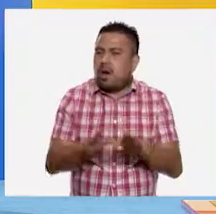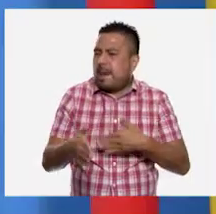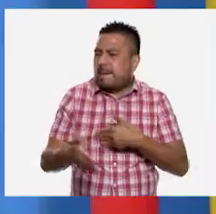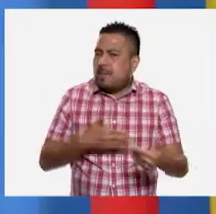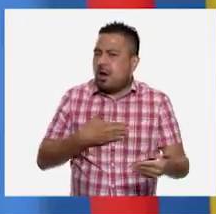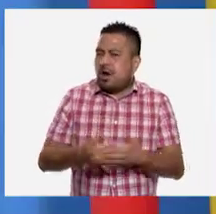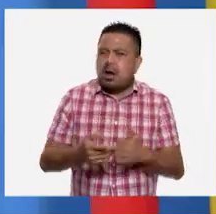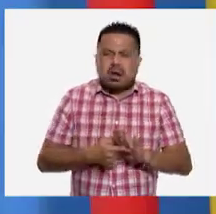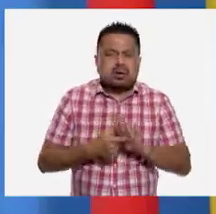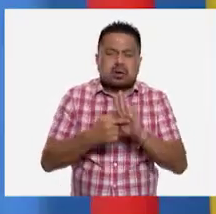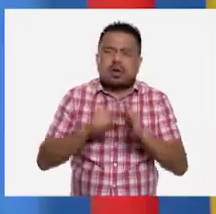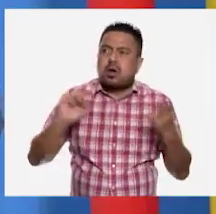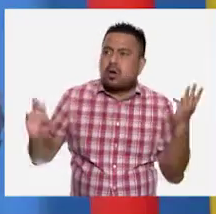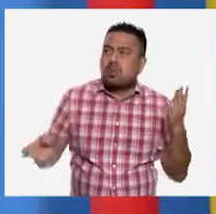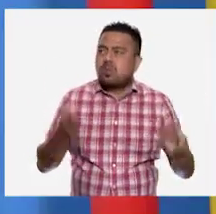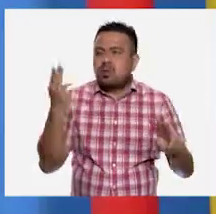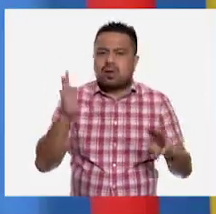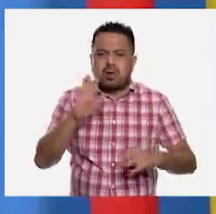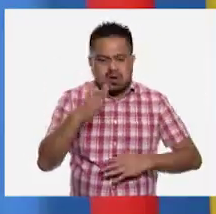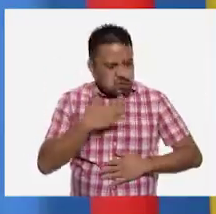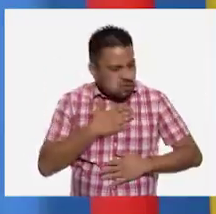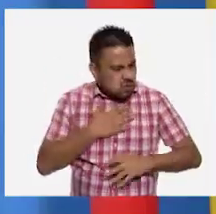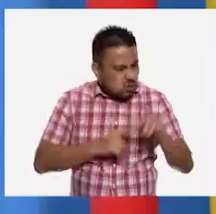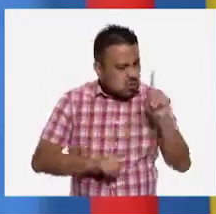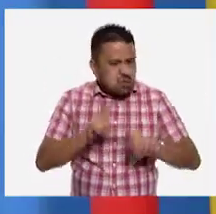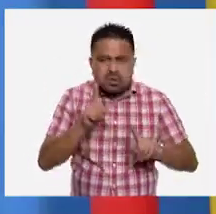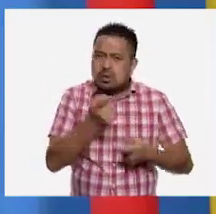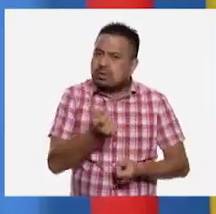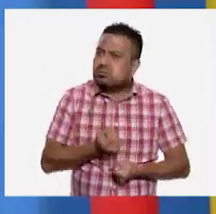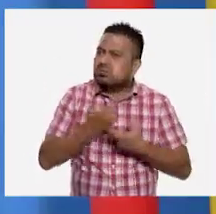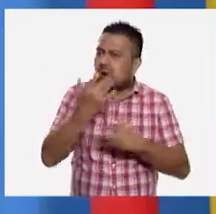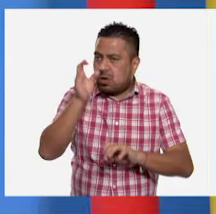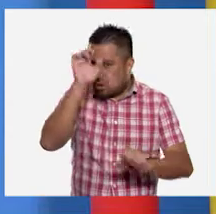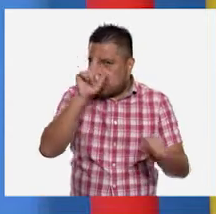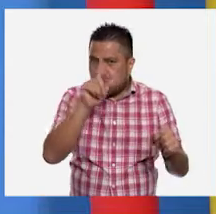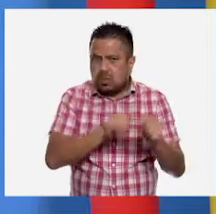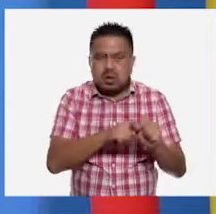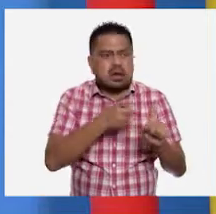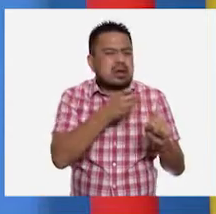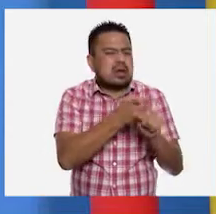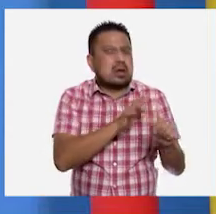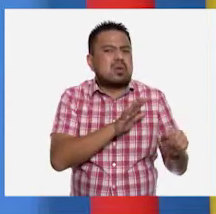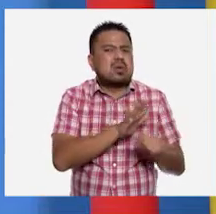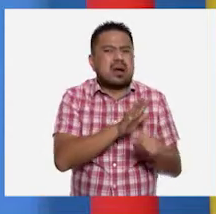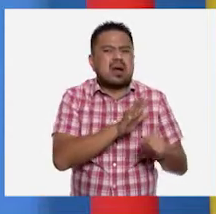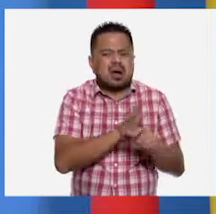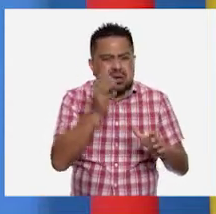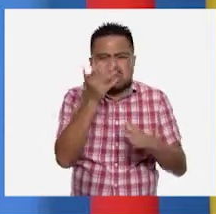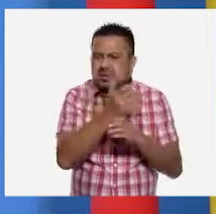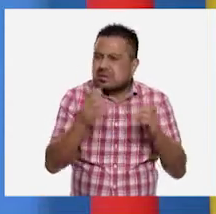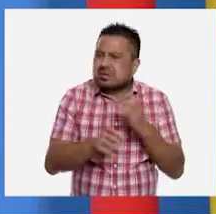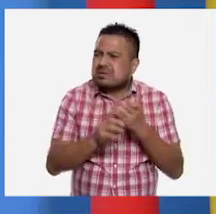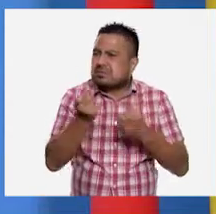mundo. Yo tengo aquí una duda. Nos dijiste que las manifestaciones culturales son el vehículo de